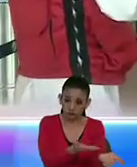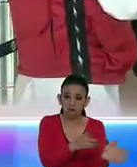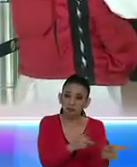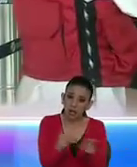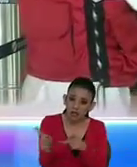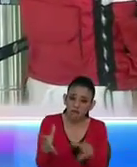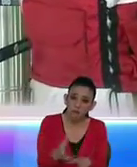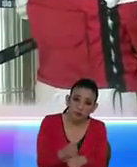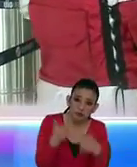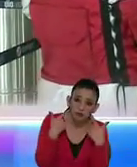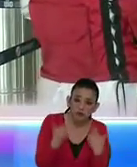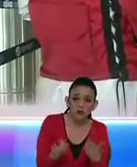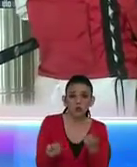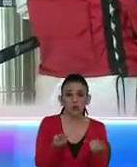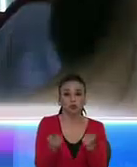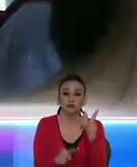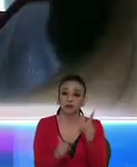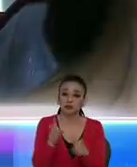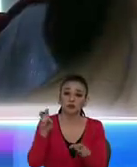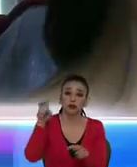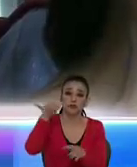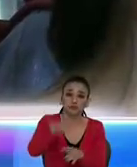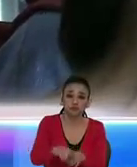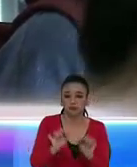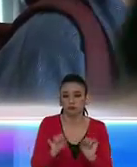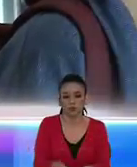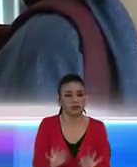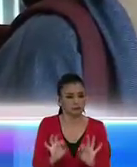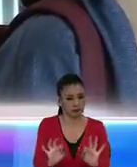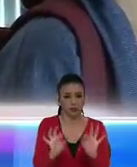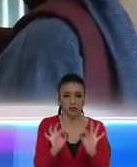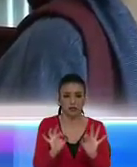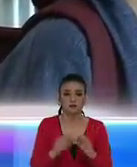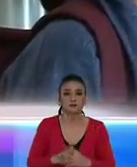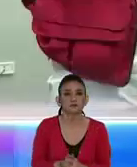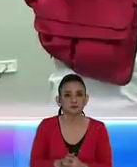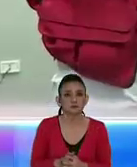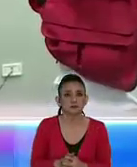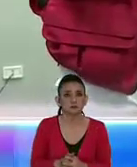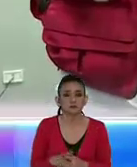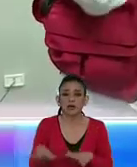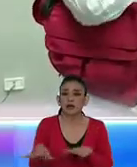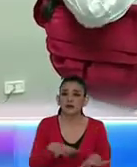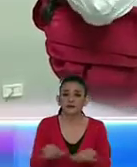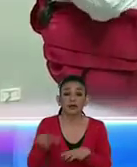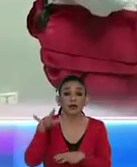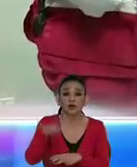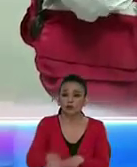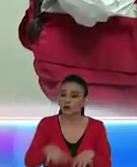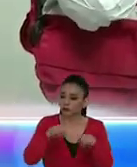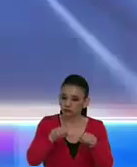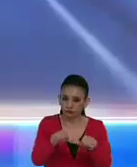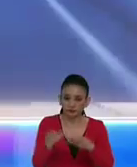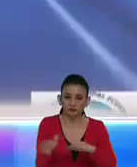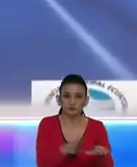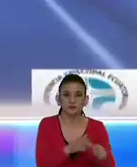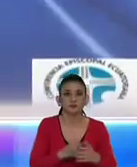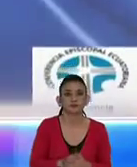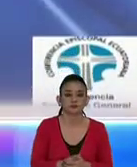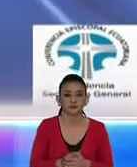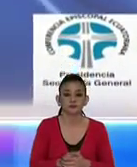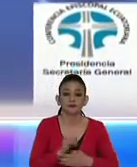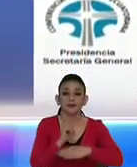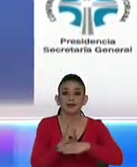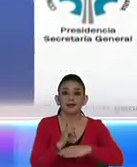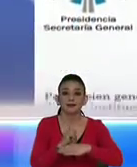prevención y controla a los pasajeros que arriban, con el menor impacto posible para la operación aeroportuaria. De otra parte, la Iglesia Católica, mediante la